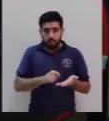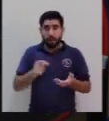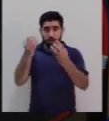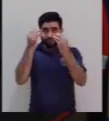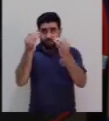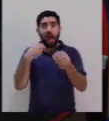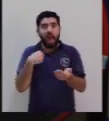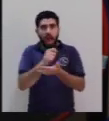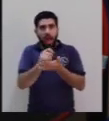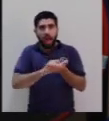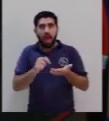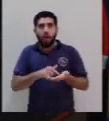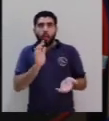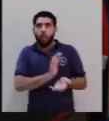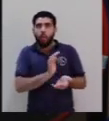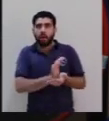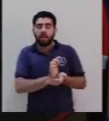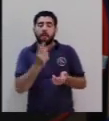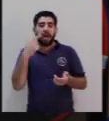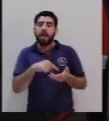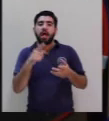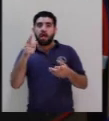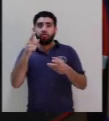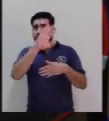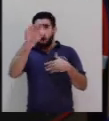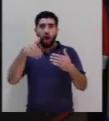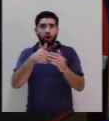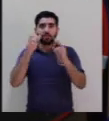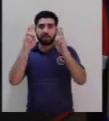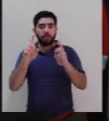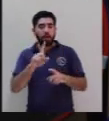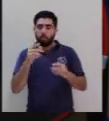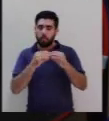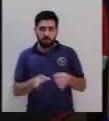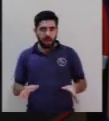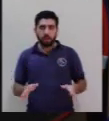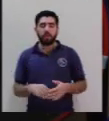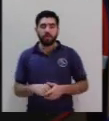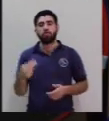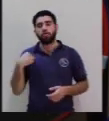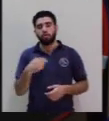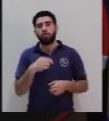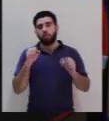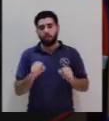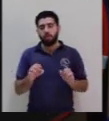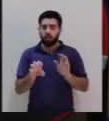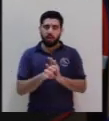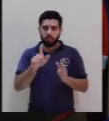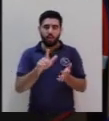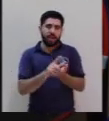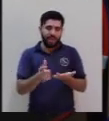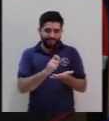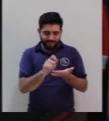Nosotros podríamos realizar un diario, podríamos realizar una memoria o podemos empezar a escribir un libro, que es una idea muy buena para que estos conocimientos